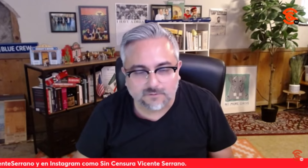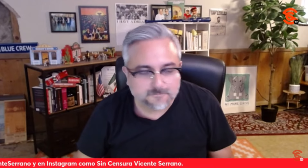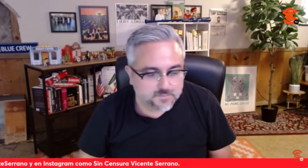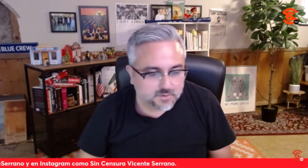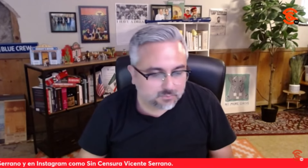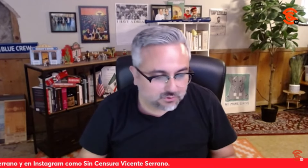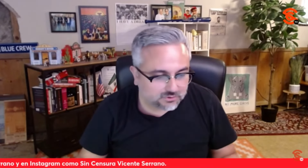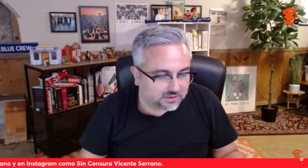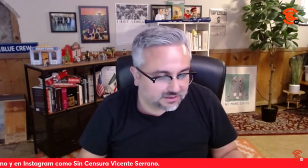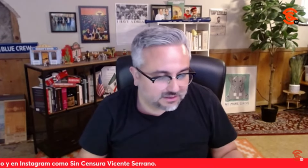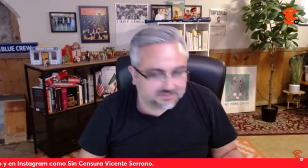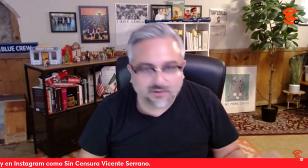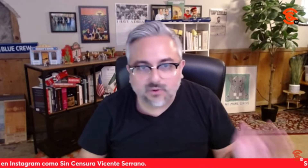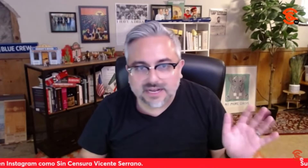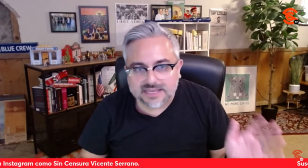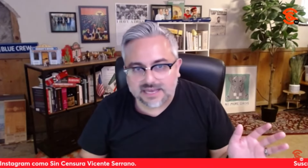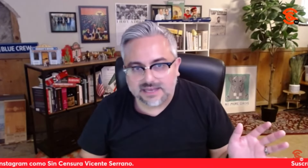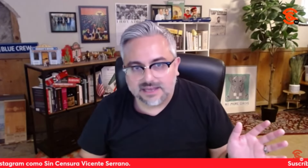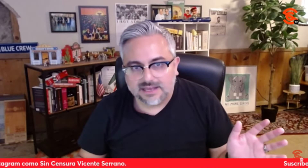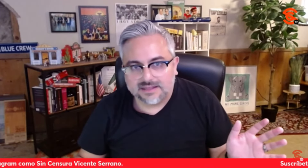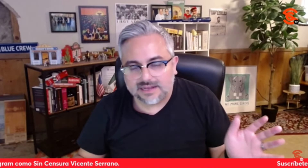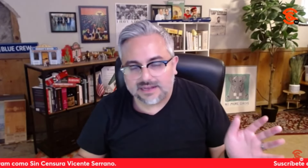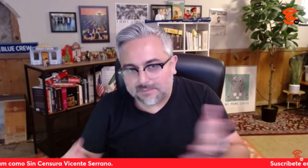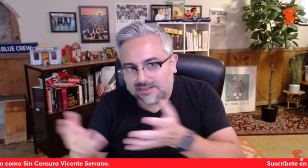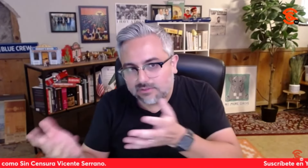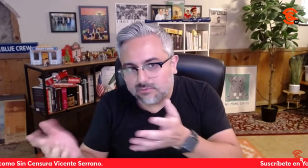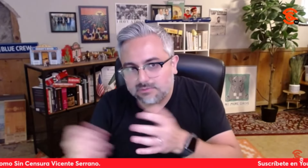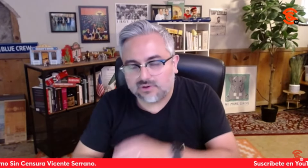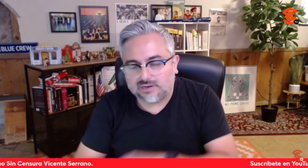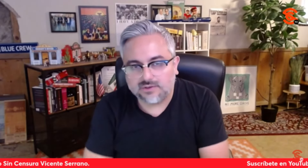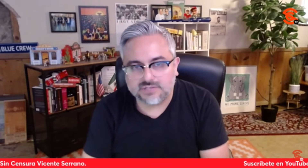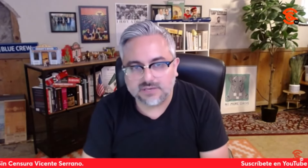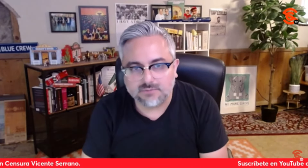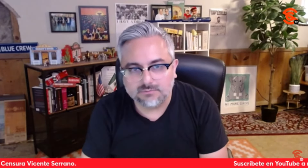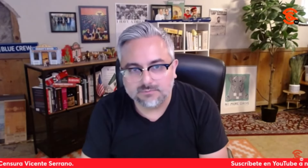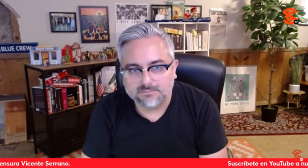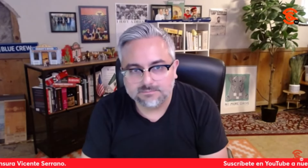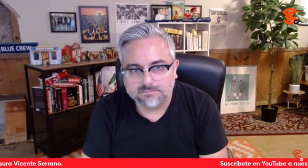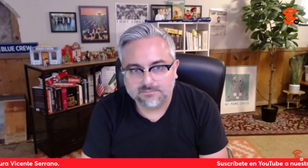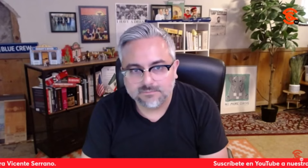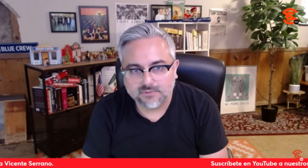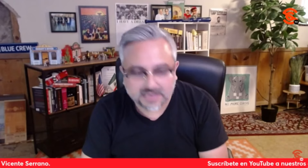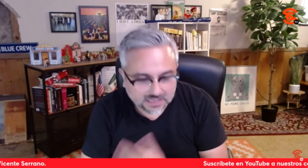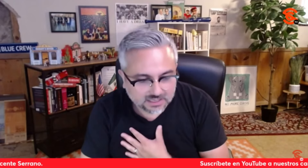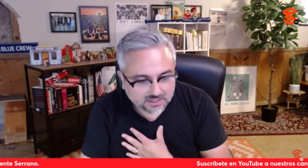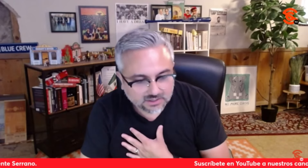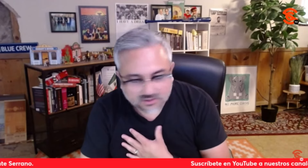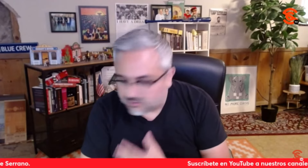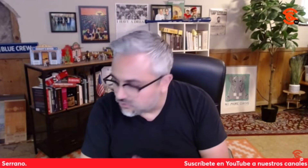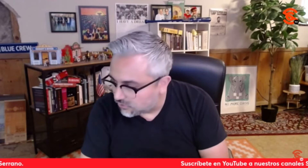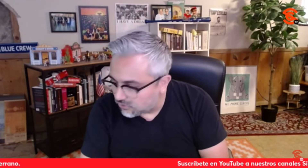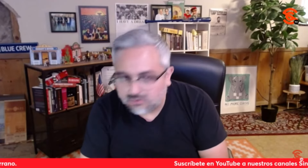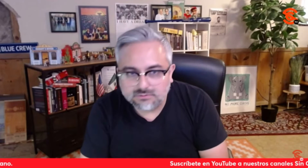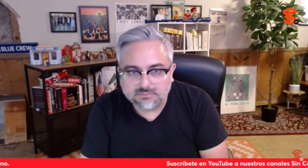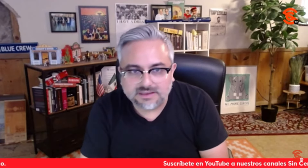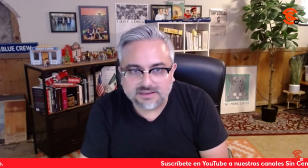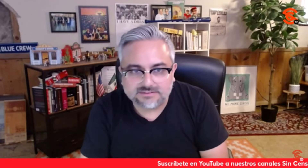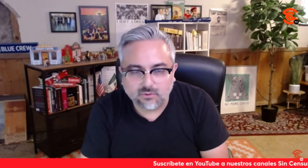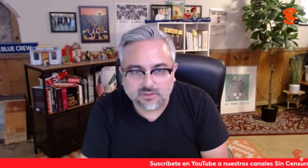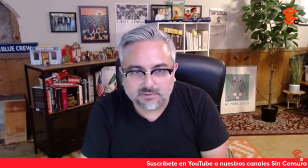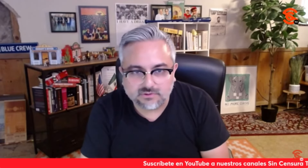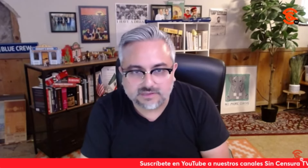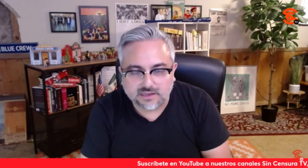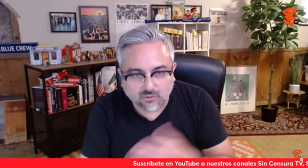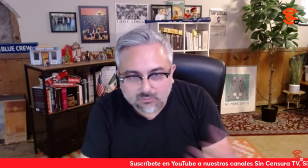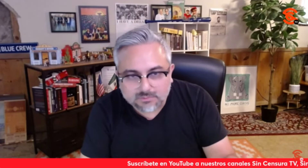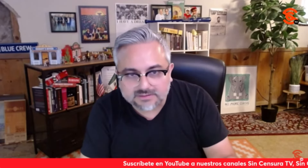Obrador por, según ella, haberle dado un beso a Claudia Sheinbaum. Oiga, yo me saludo